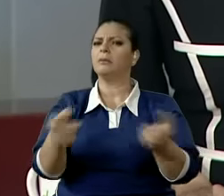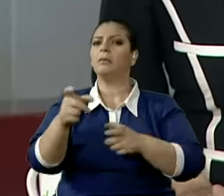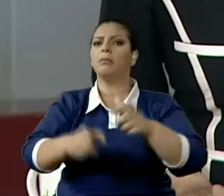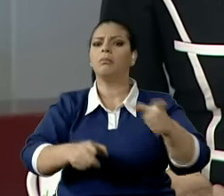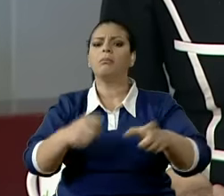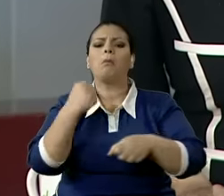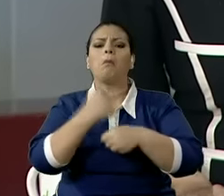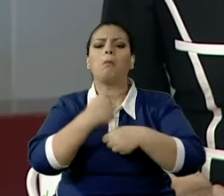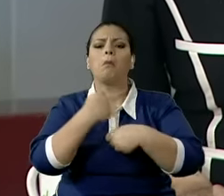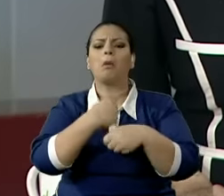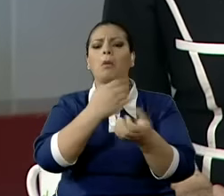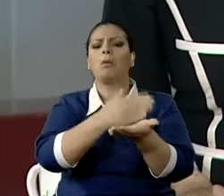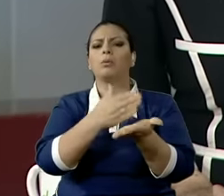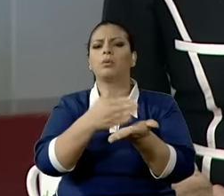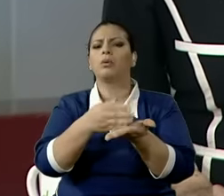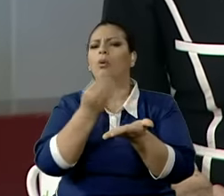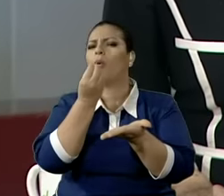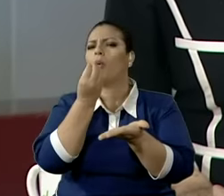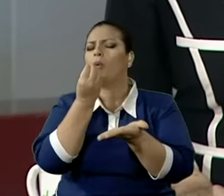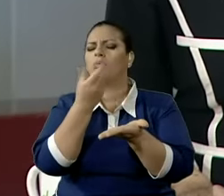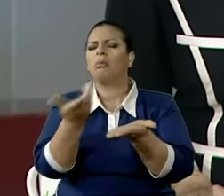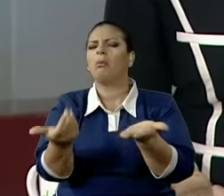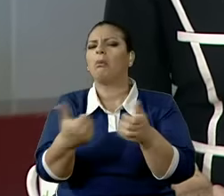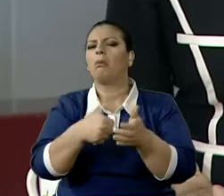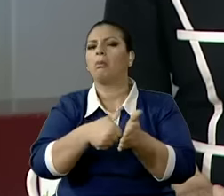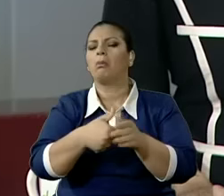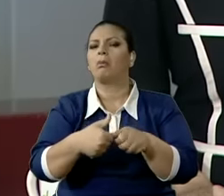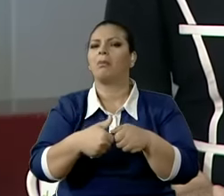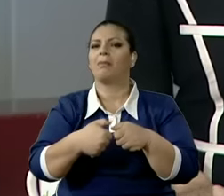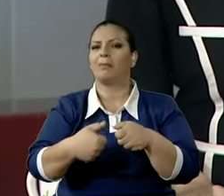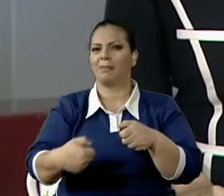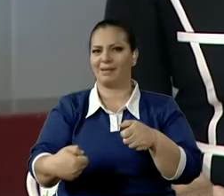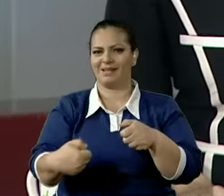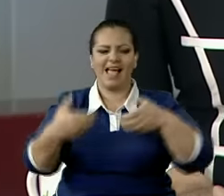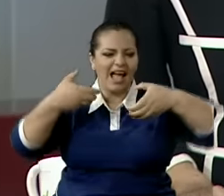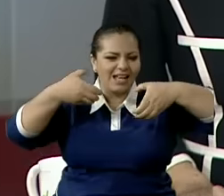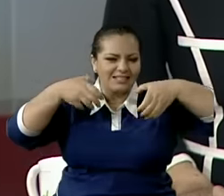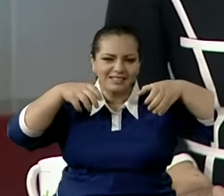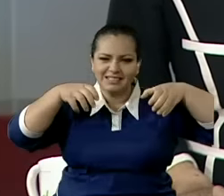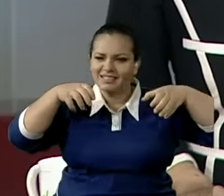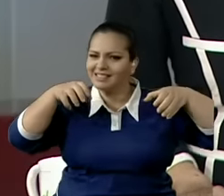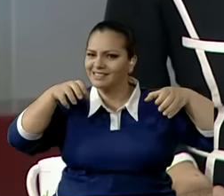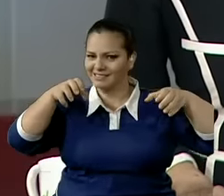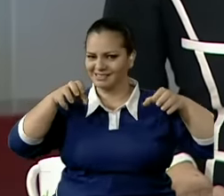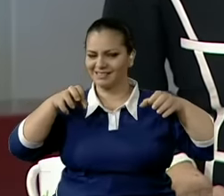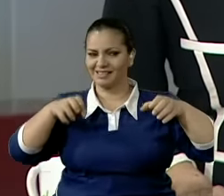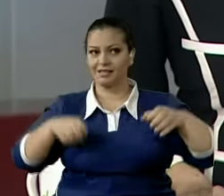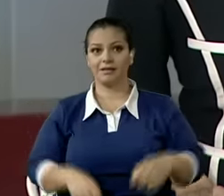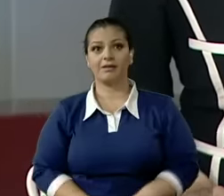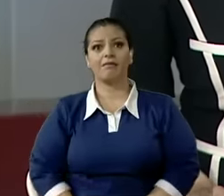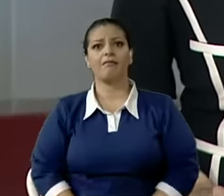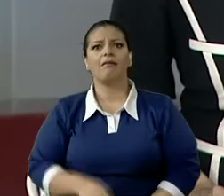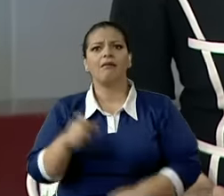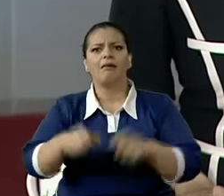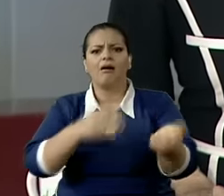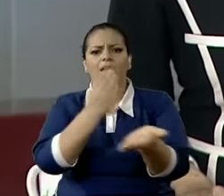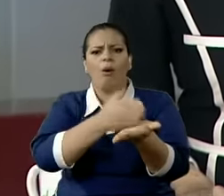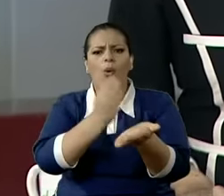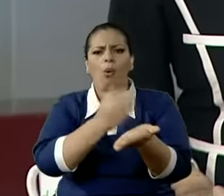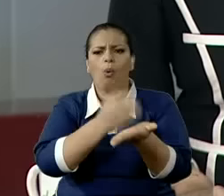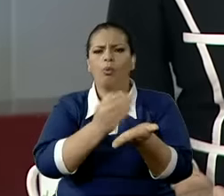parte de la alimentación y cultura de los pueblos ancestrales. Este punto del país, en este punto del país, se preparan más de 30